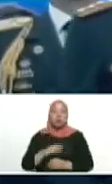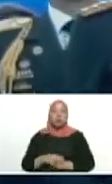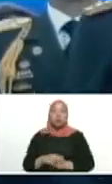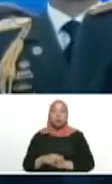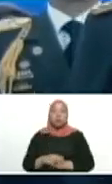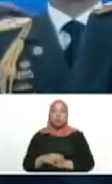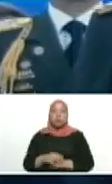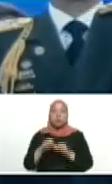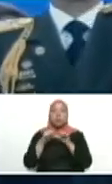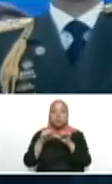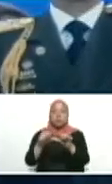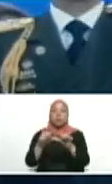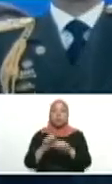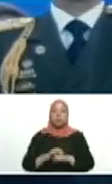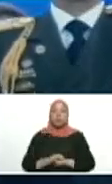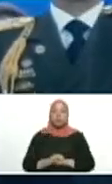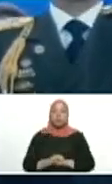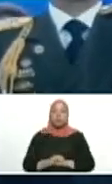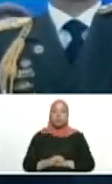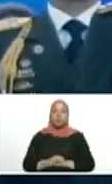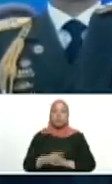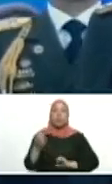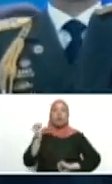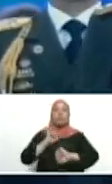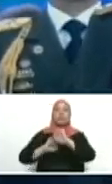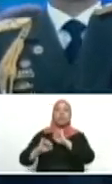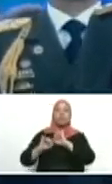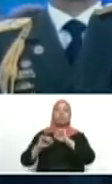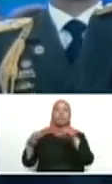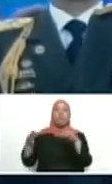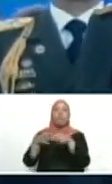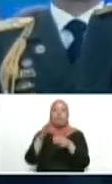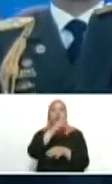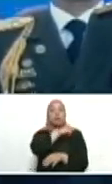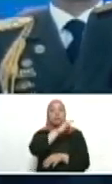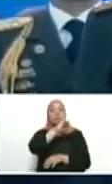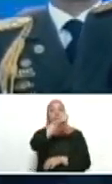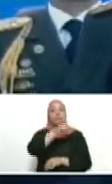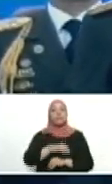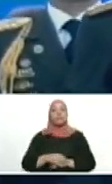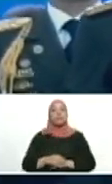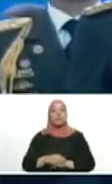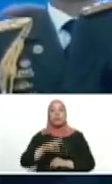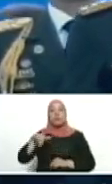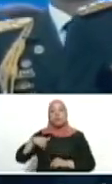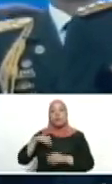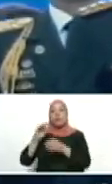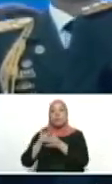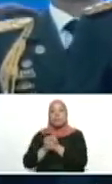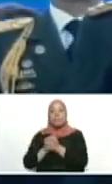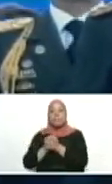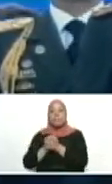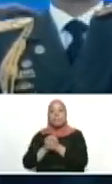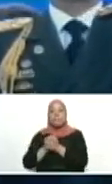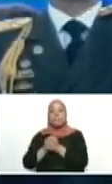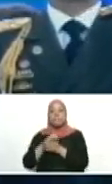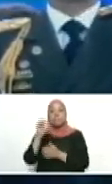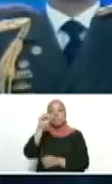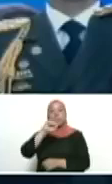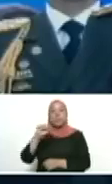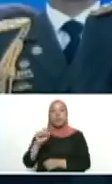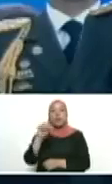allí se mantiene al frente de la comandancia general nuestro mayor general